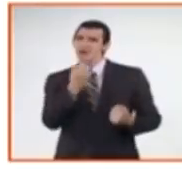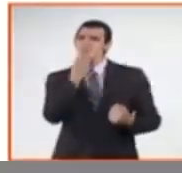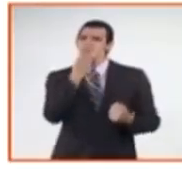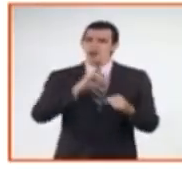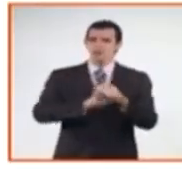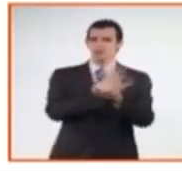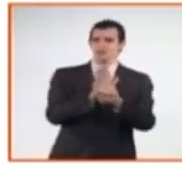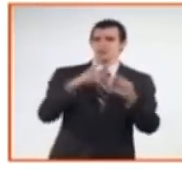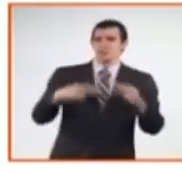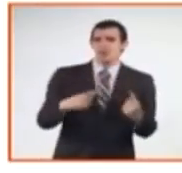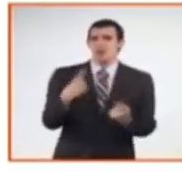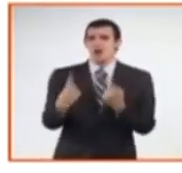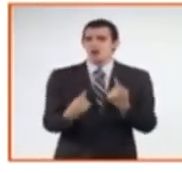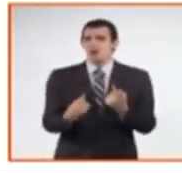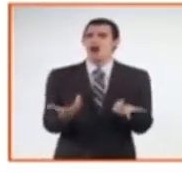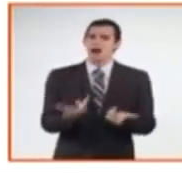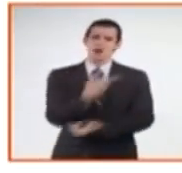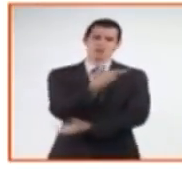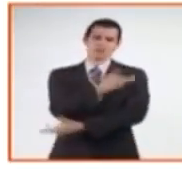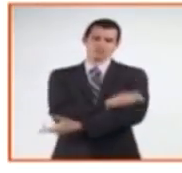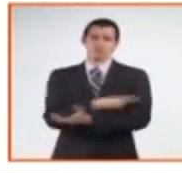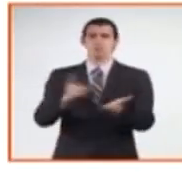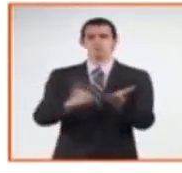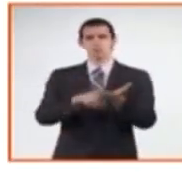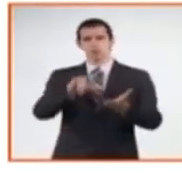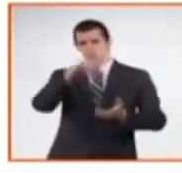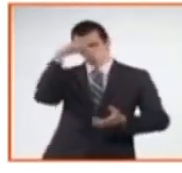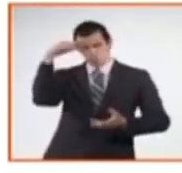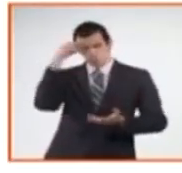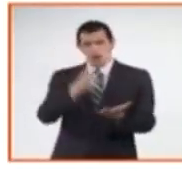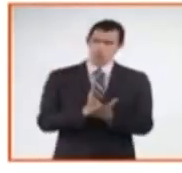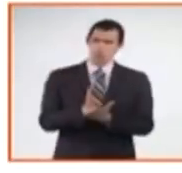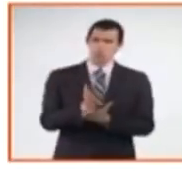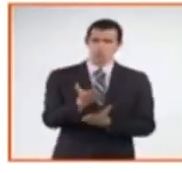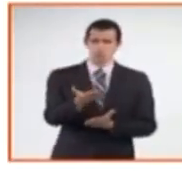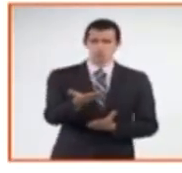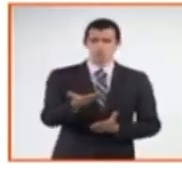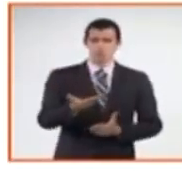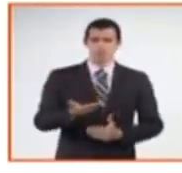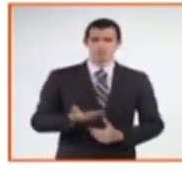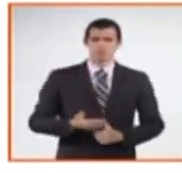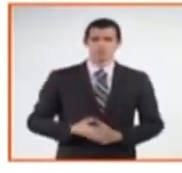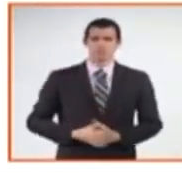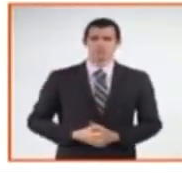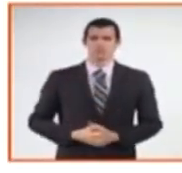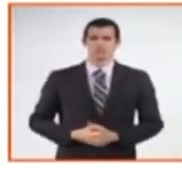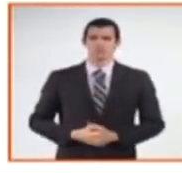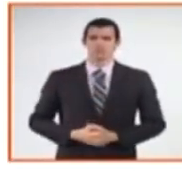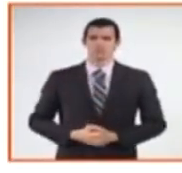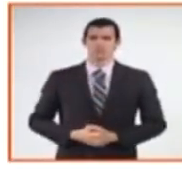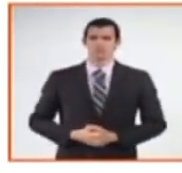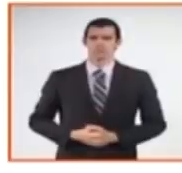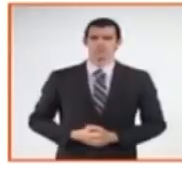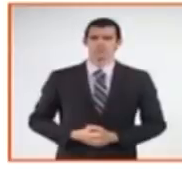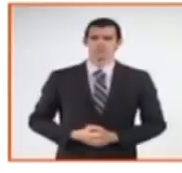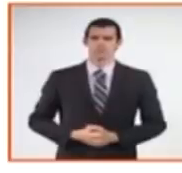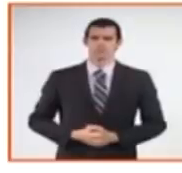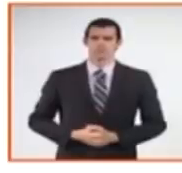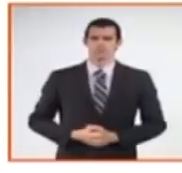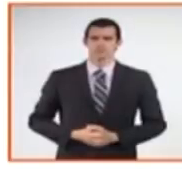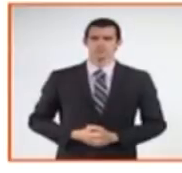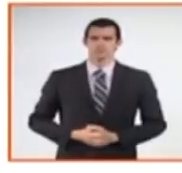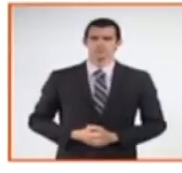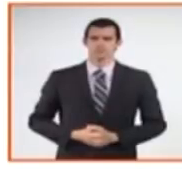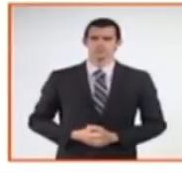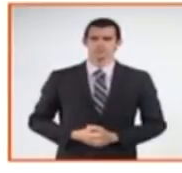y estos son los resultados la fase 2 ya usted puede ver la columna inicial son los convalecientes los comparecientes tienen tiene